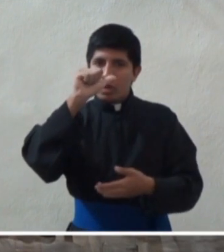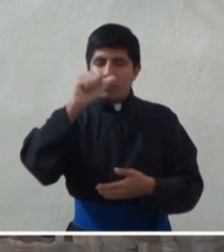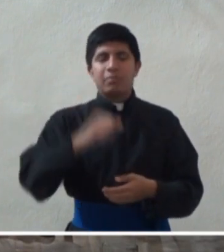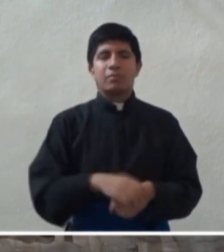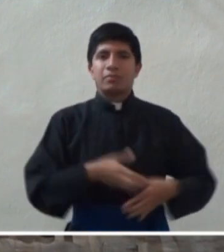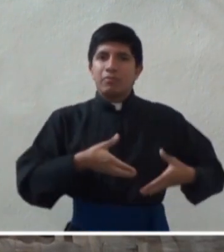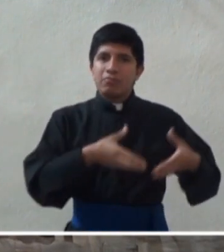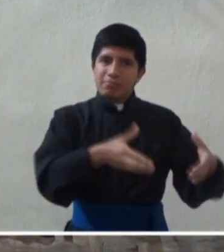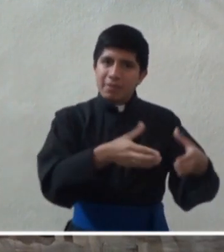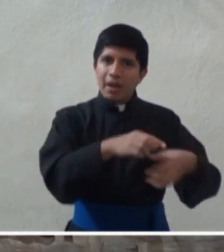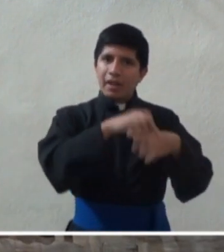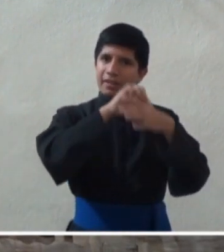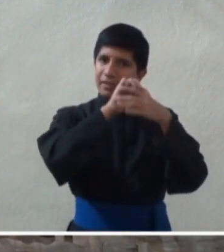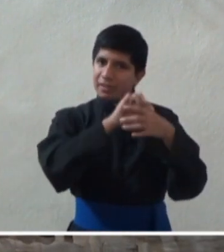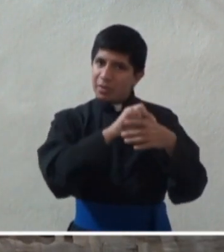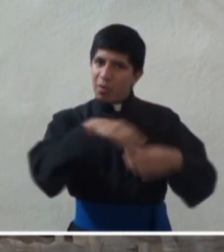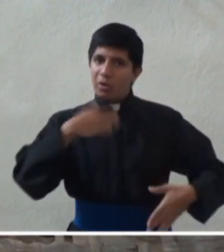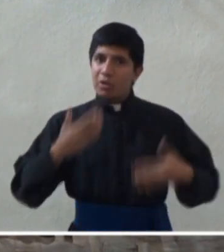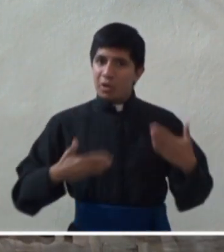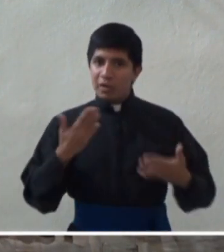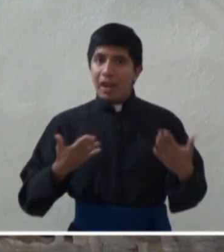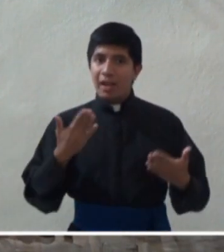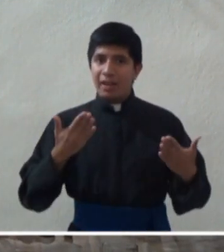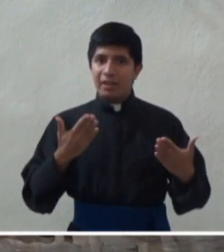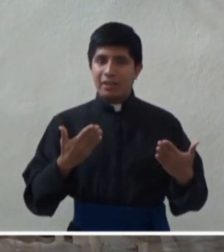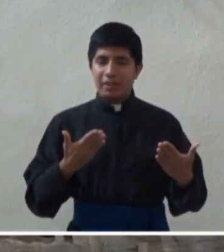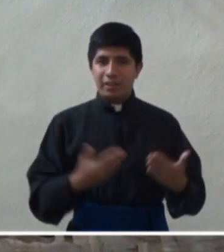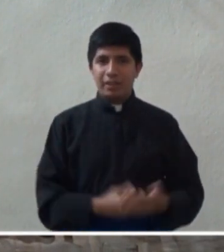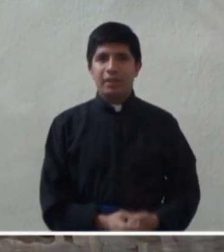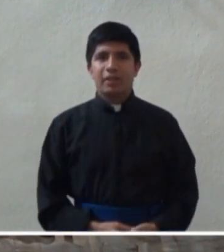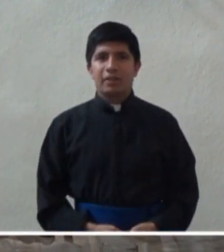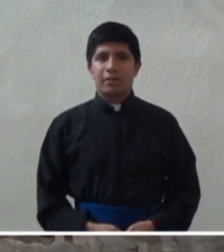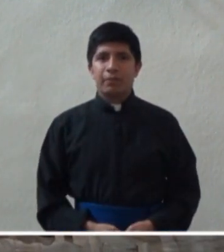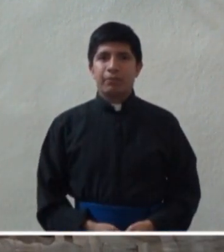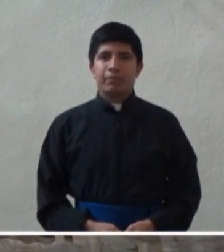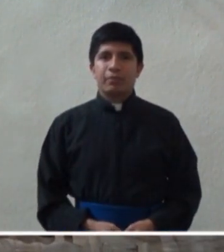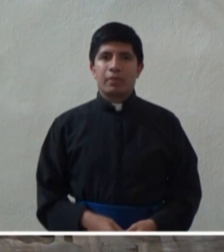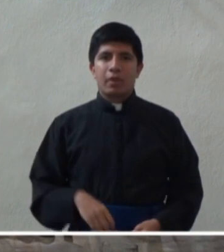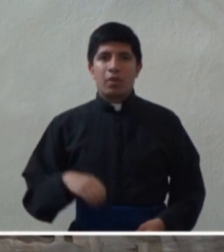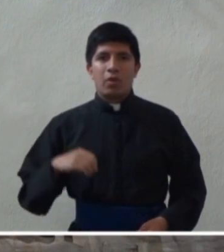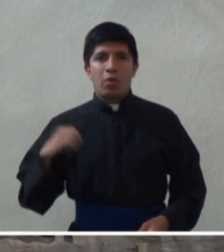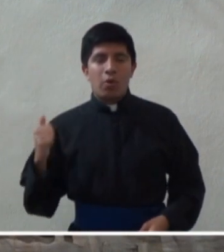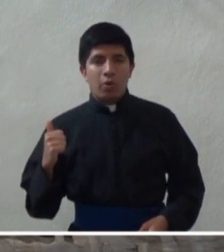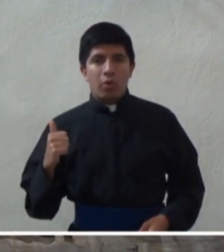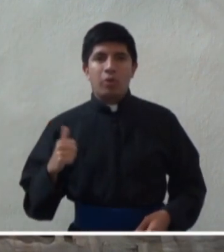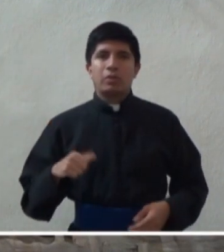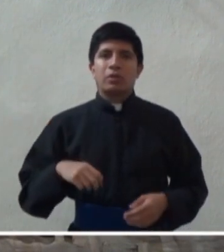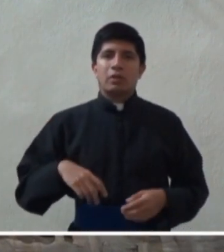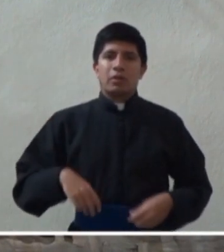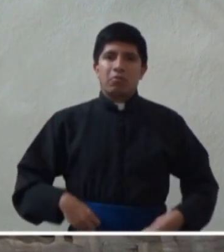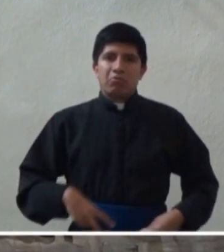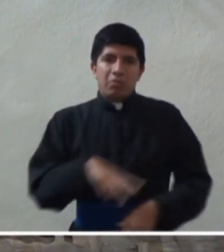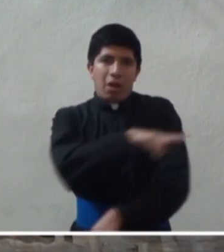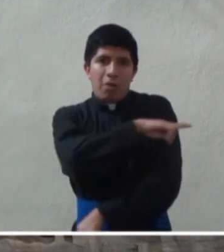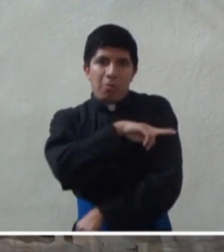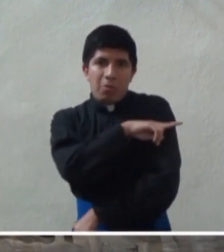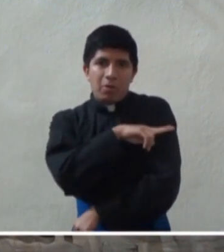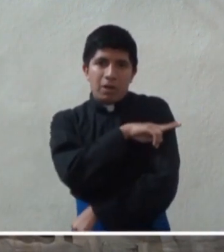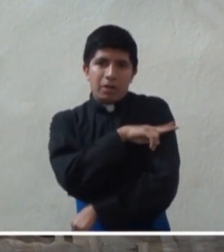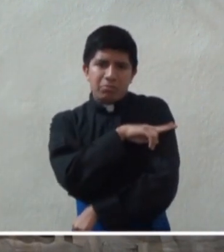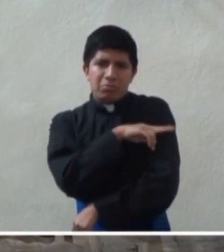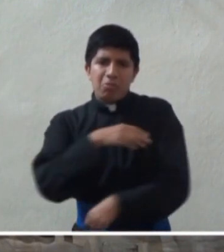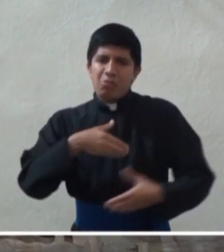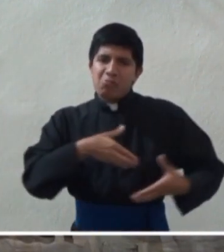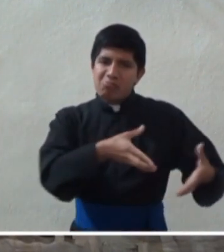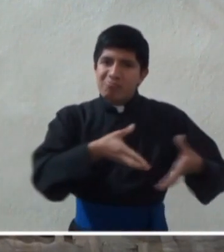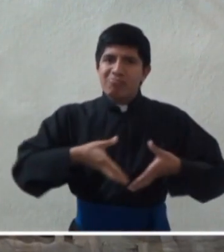viviendo precisamente con alegría. Para vivir la vocación con esa característica, con una